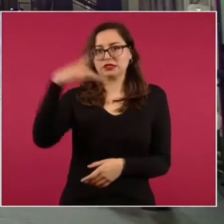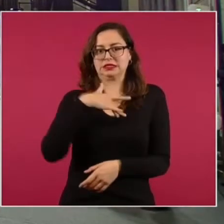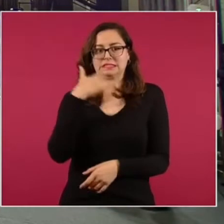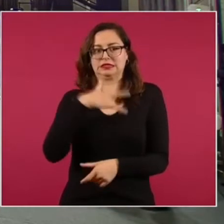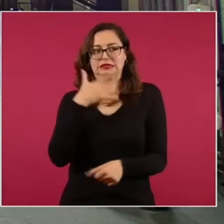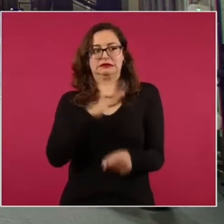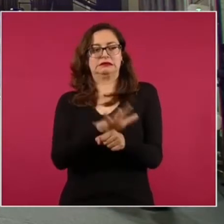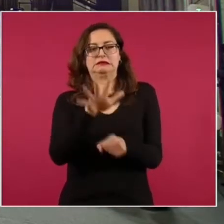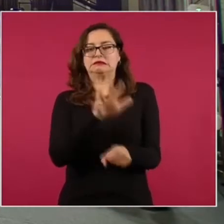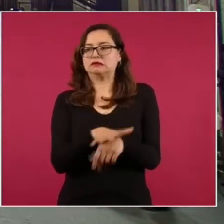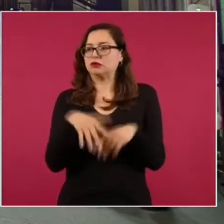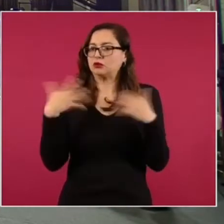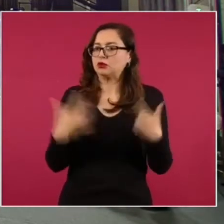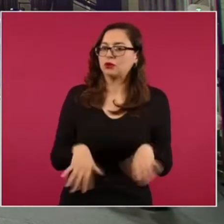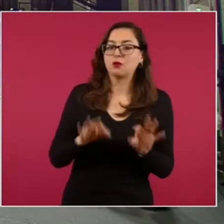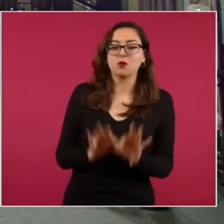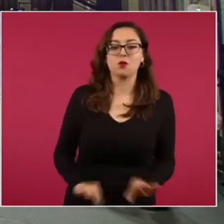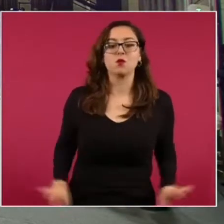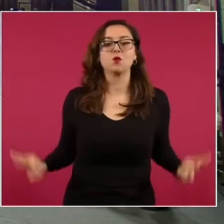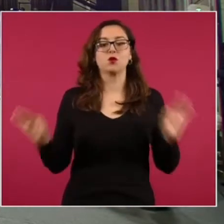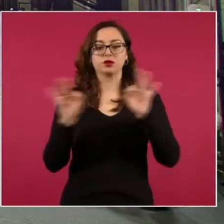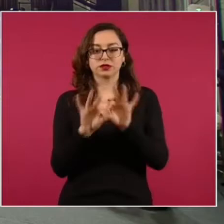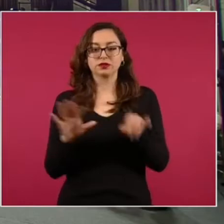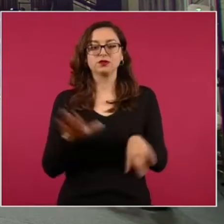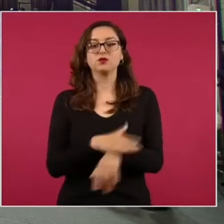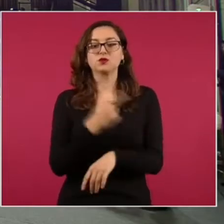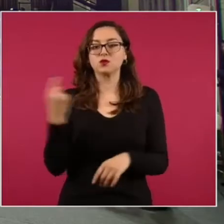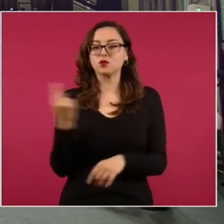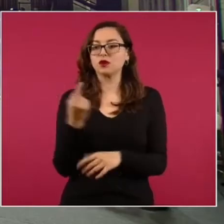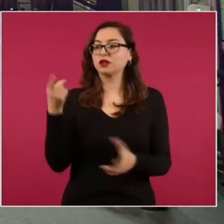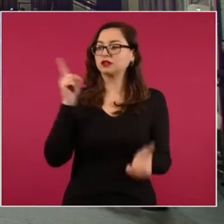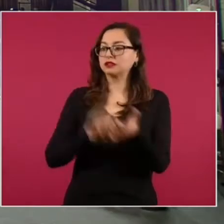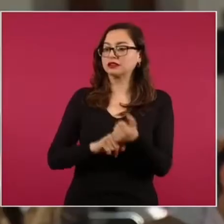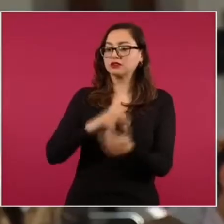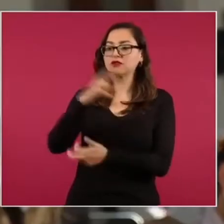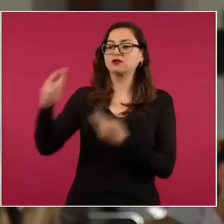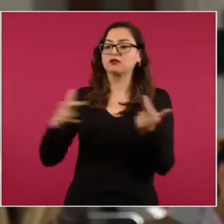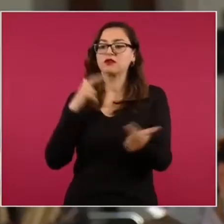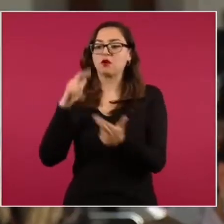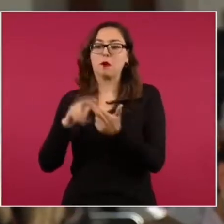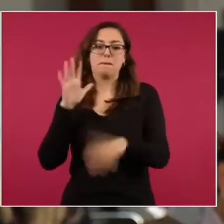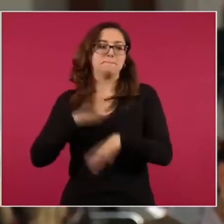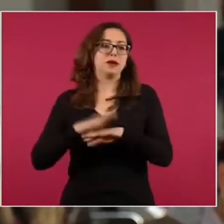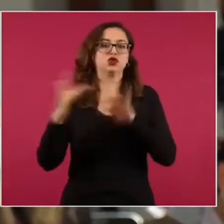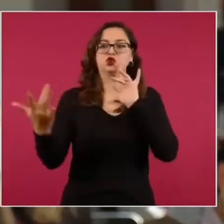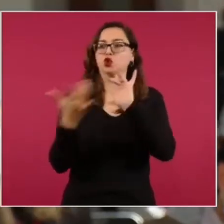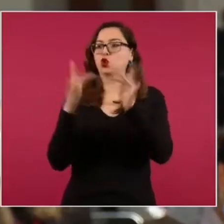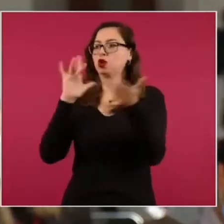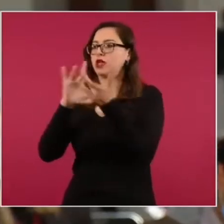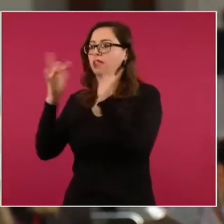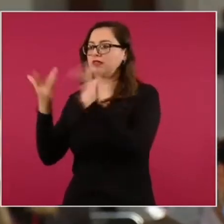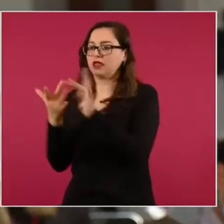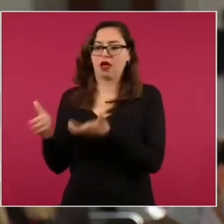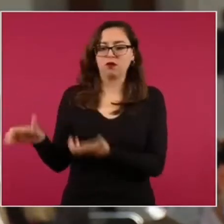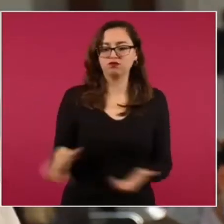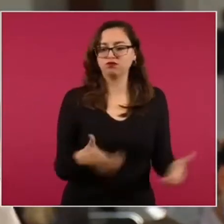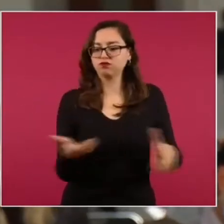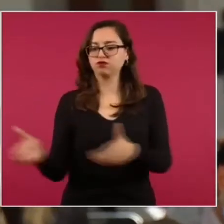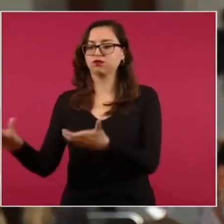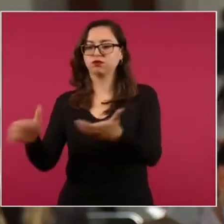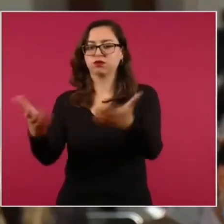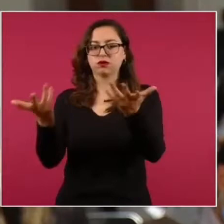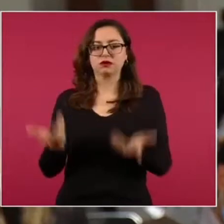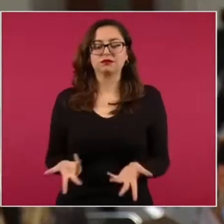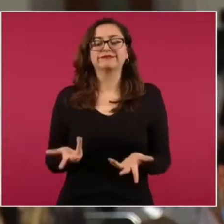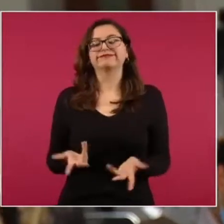muy importante. Al final de cuentas es un impulso a la competitividad de nuestra región. Y bueno, usted recordará, esto no ocurrió en